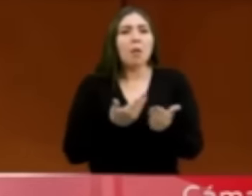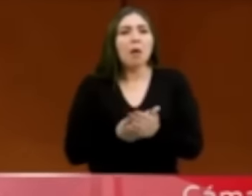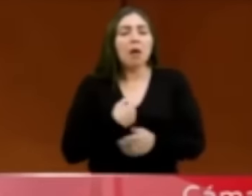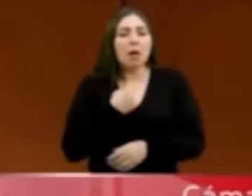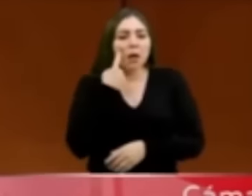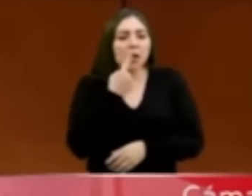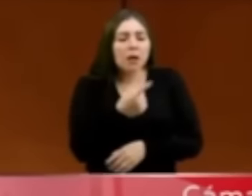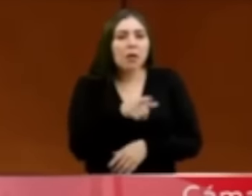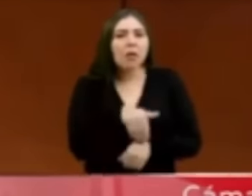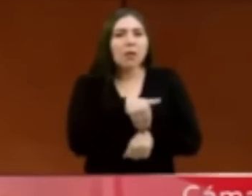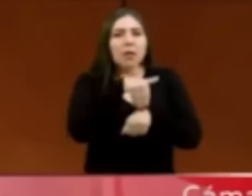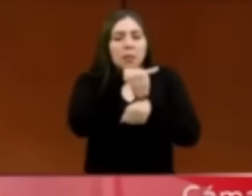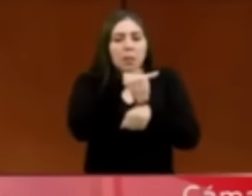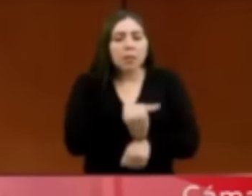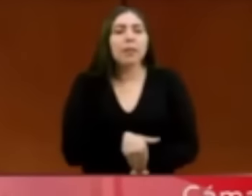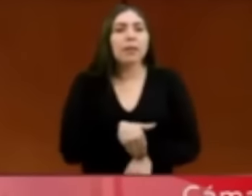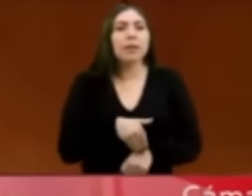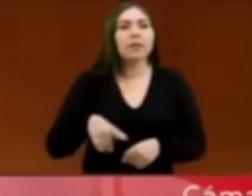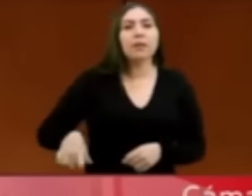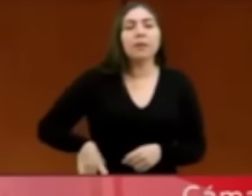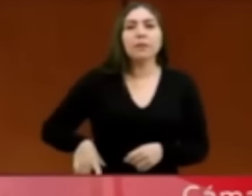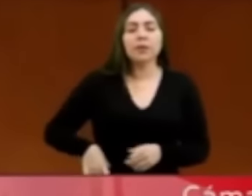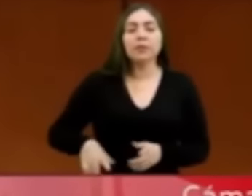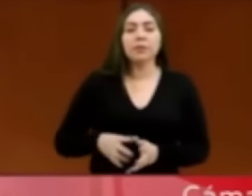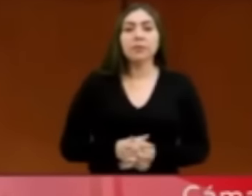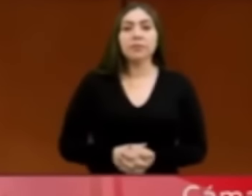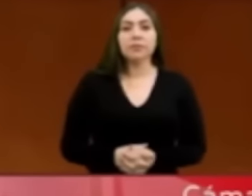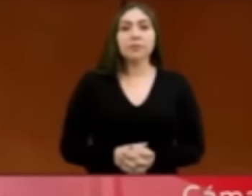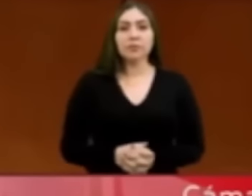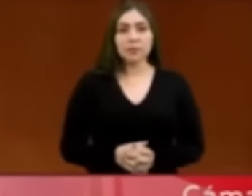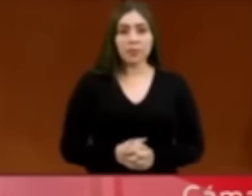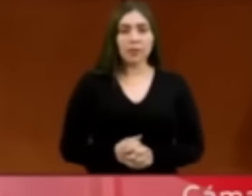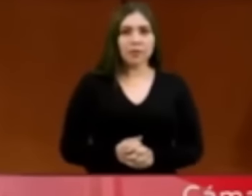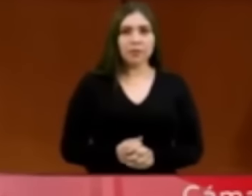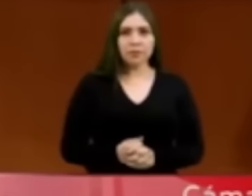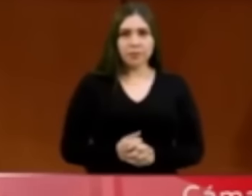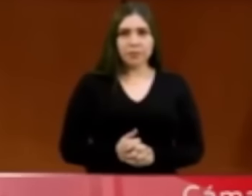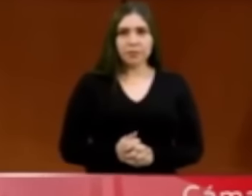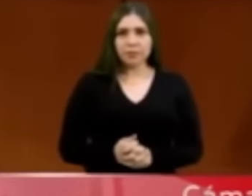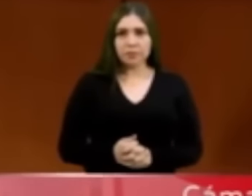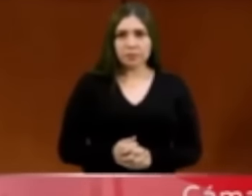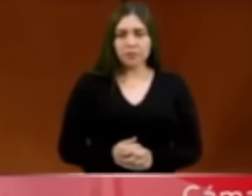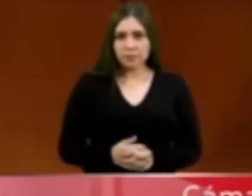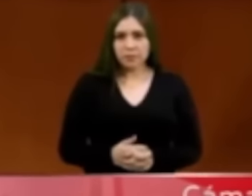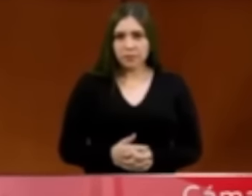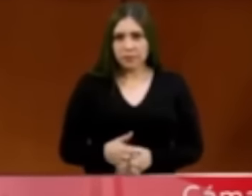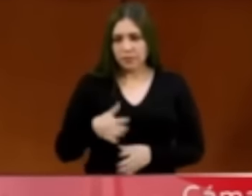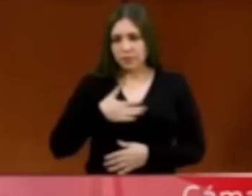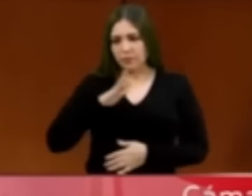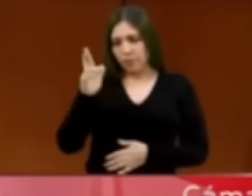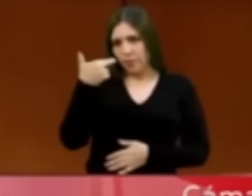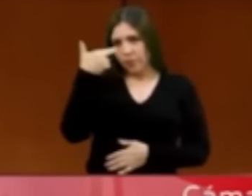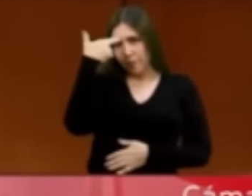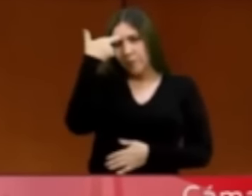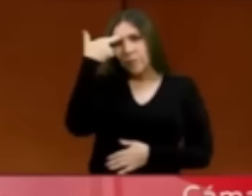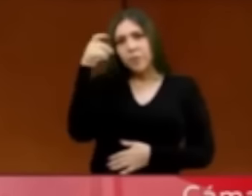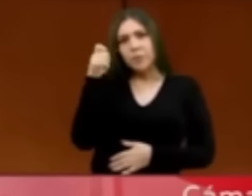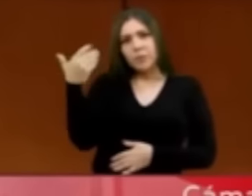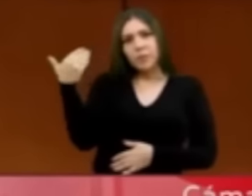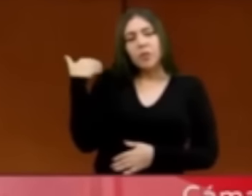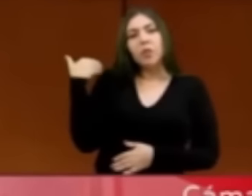poder. Recuerdo cuando impugnaron en este último proceso